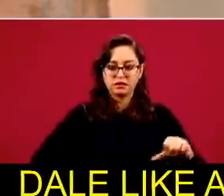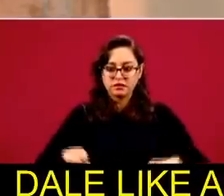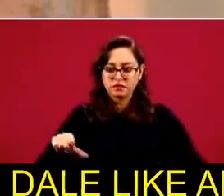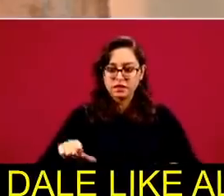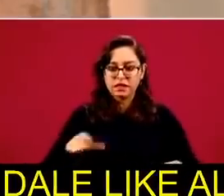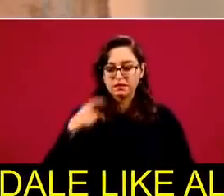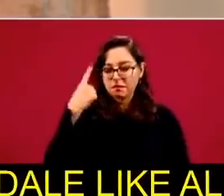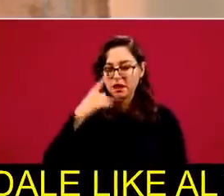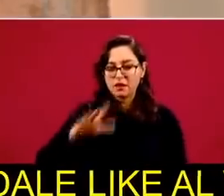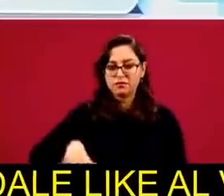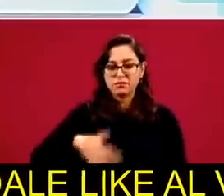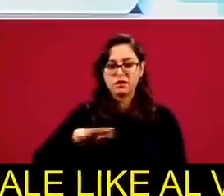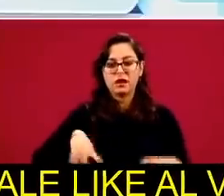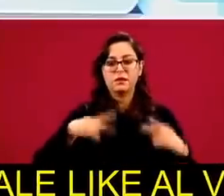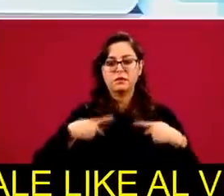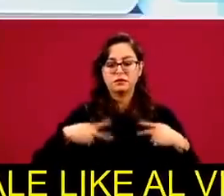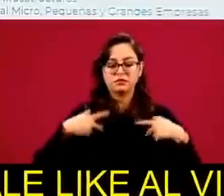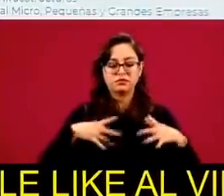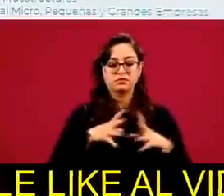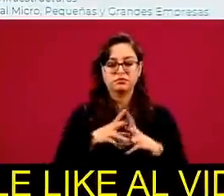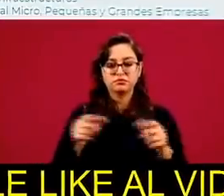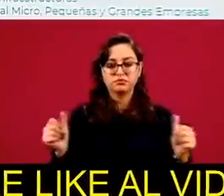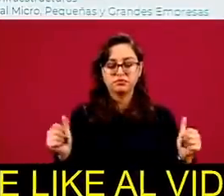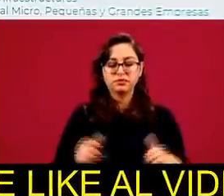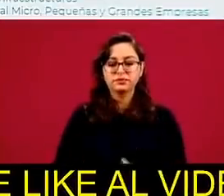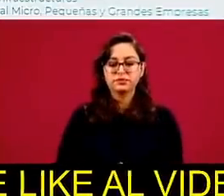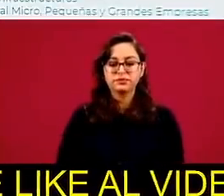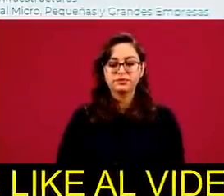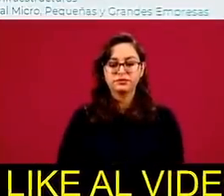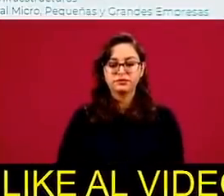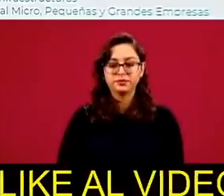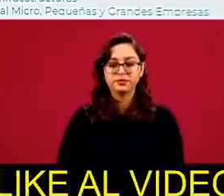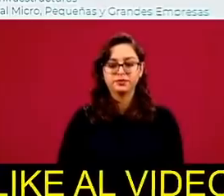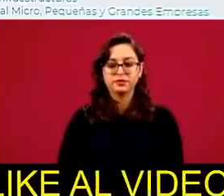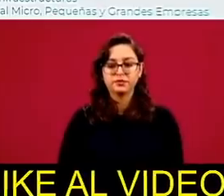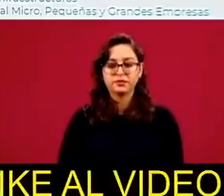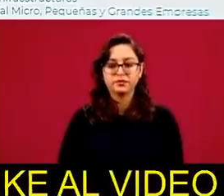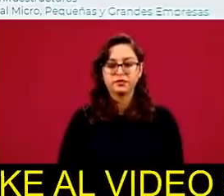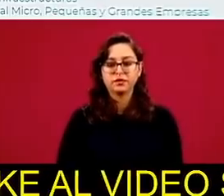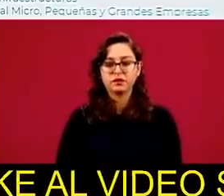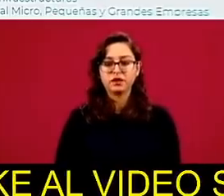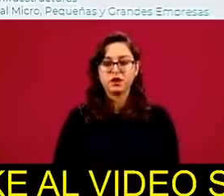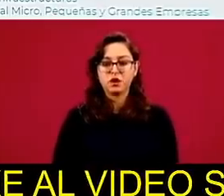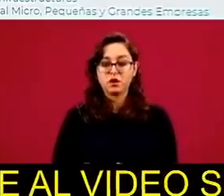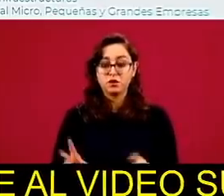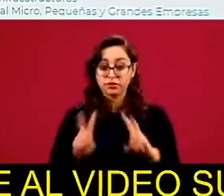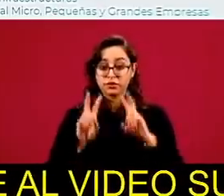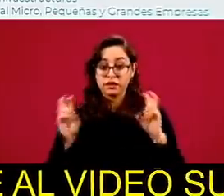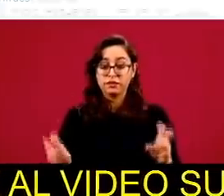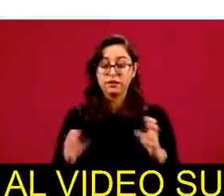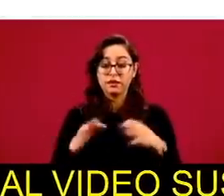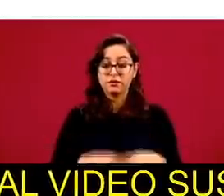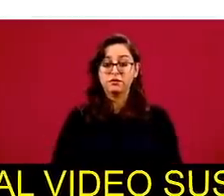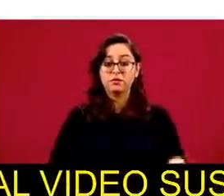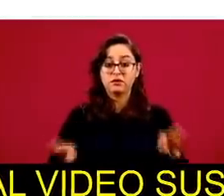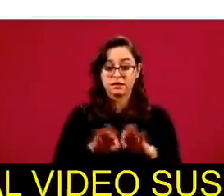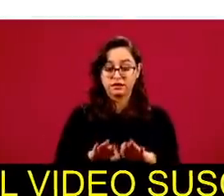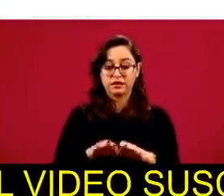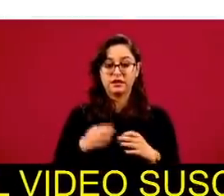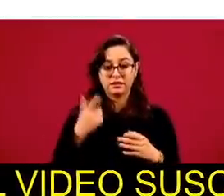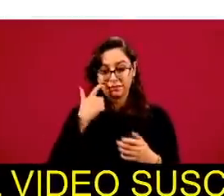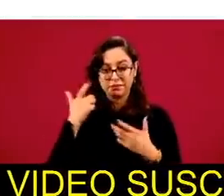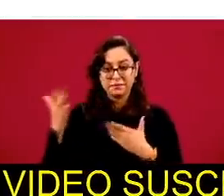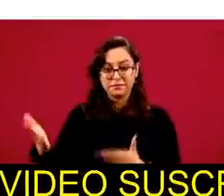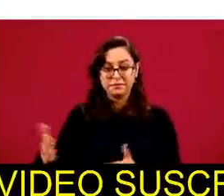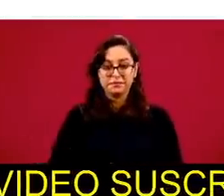desaparecidas adelante y un dato importante de la dirección general científica es